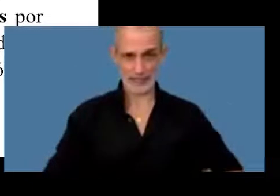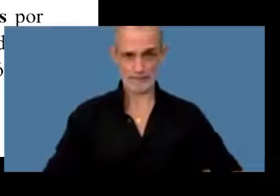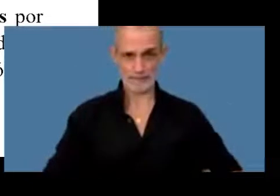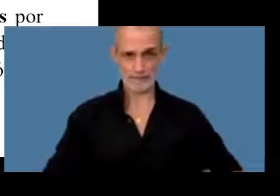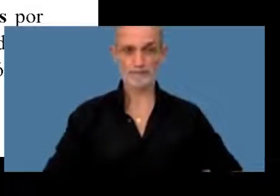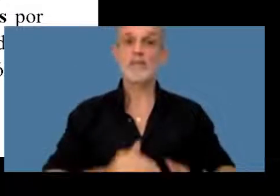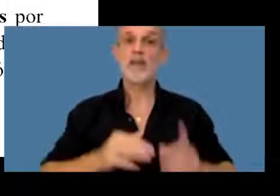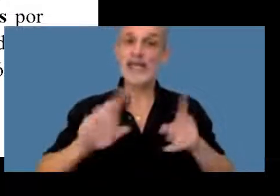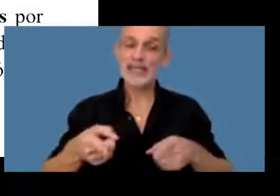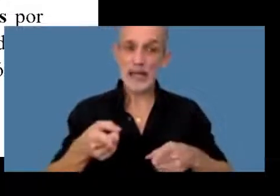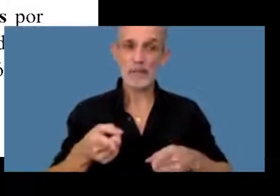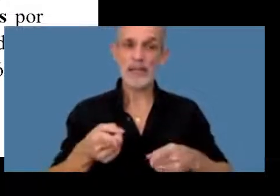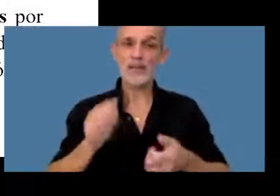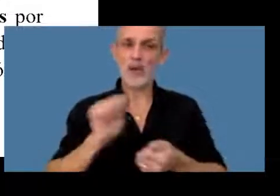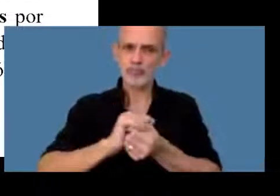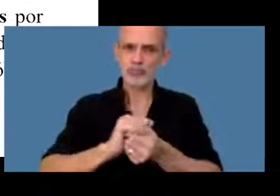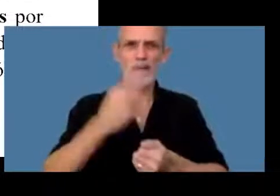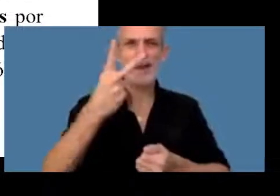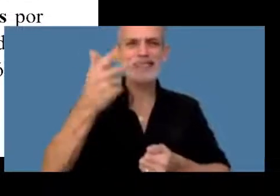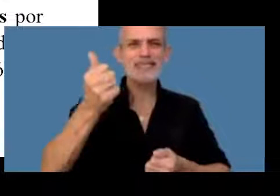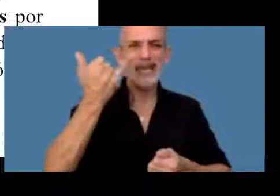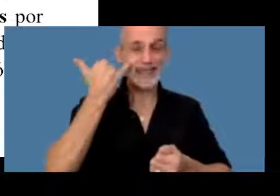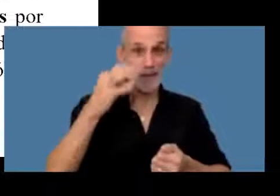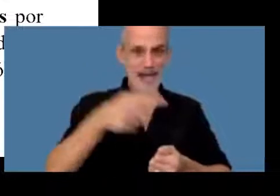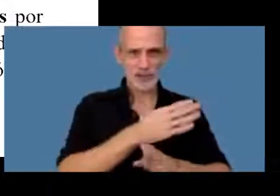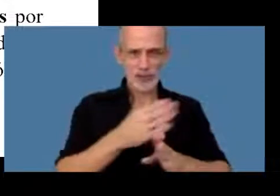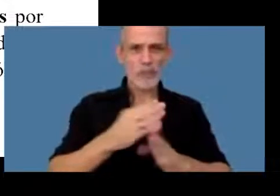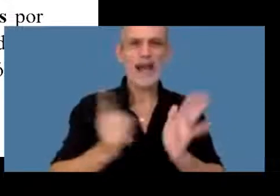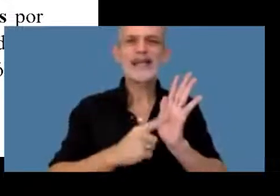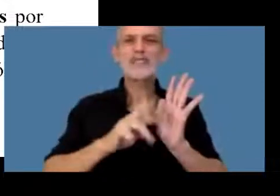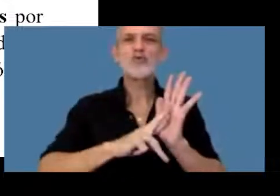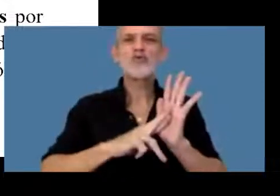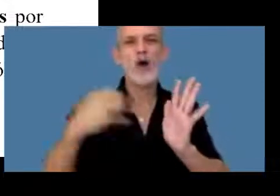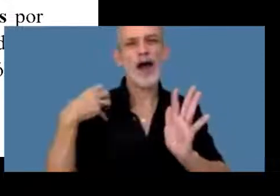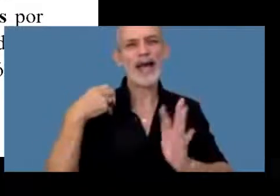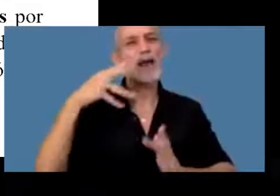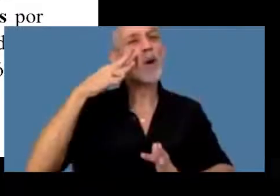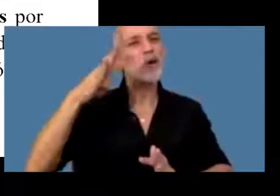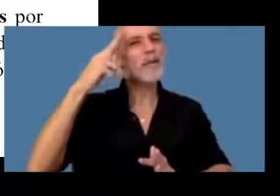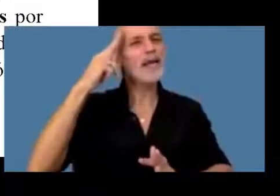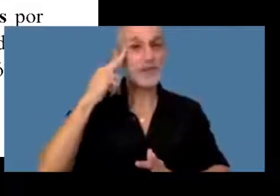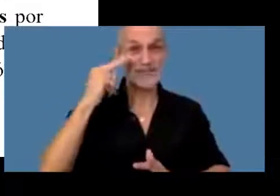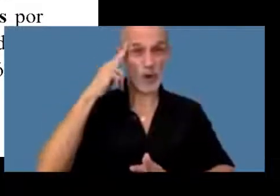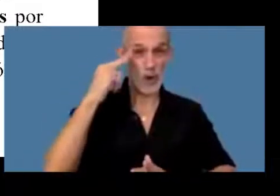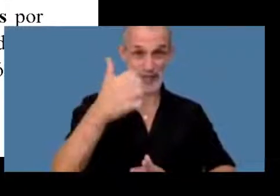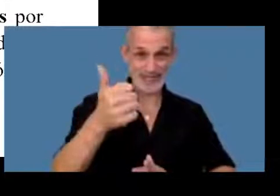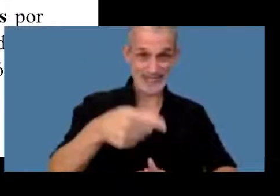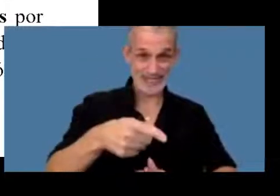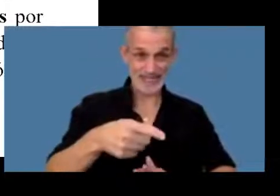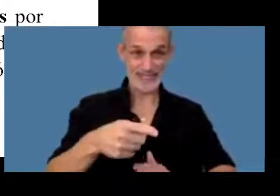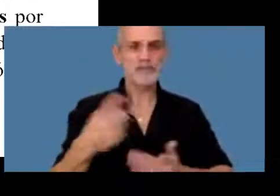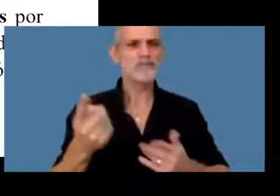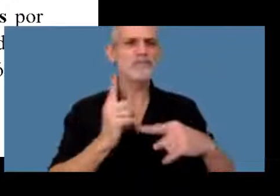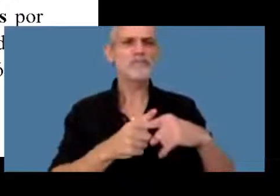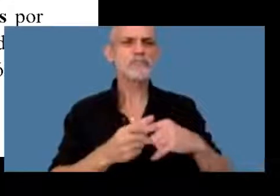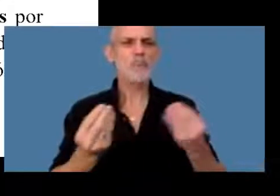También se publicó el 26 de mayo la Resolución General 4.996, la cual